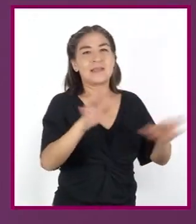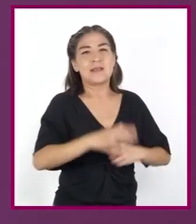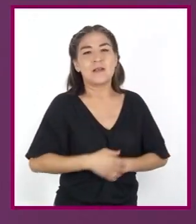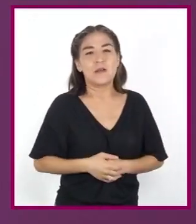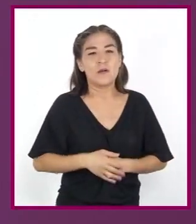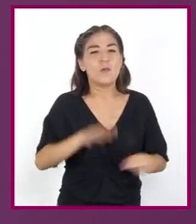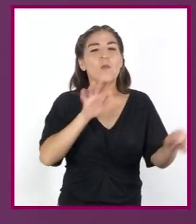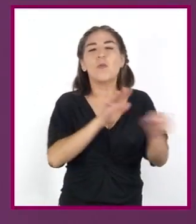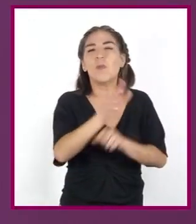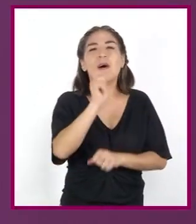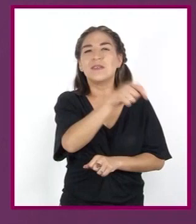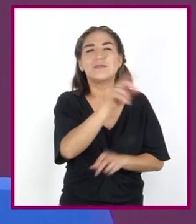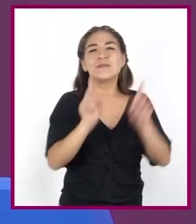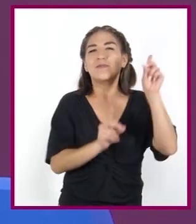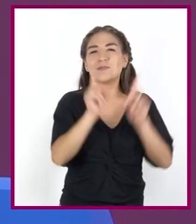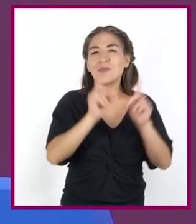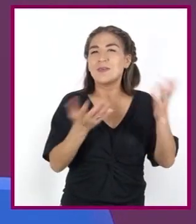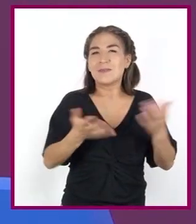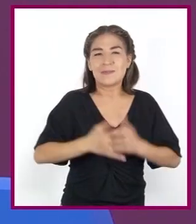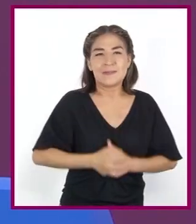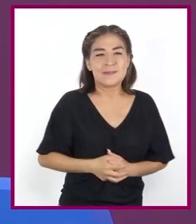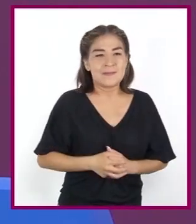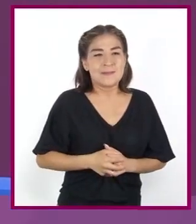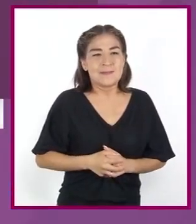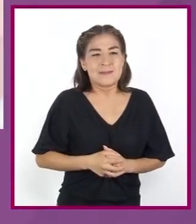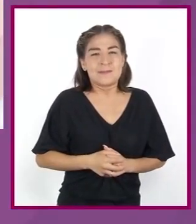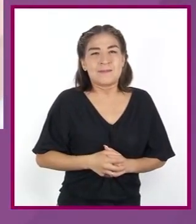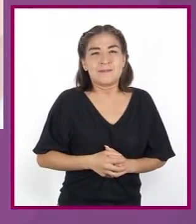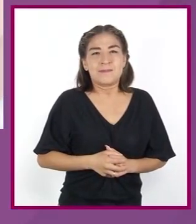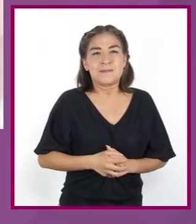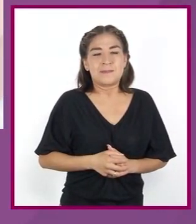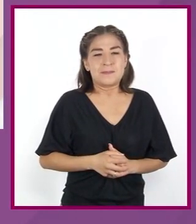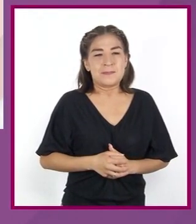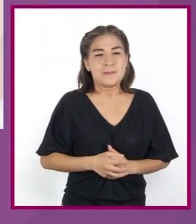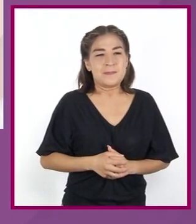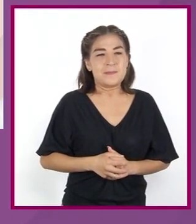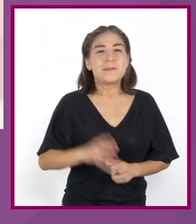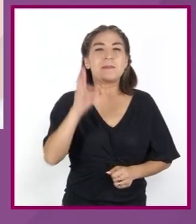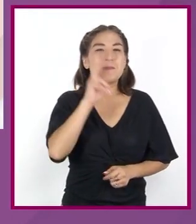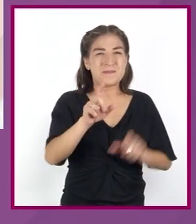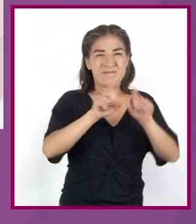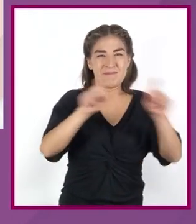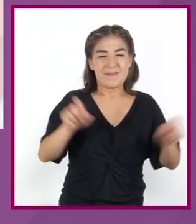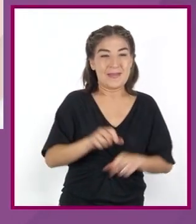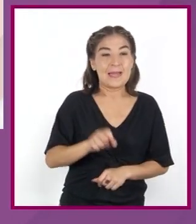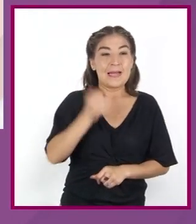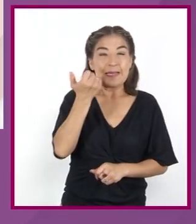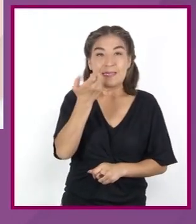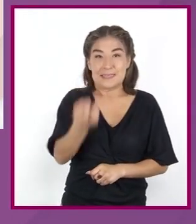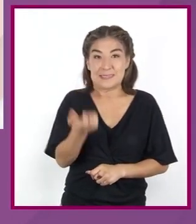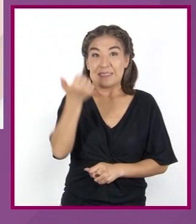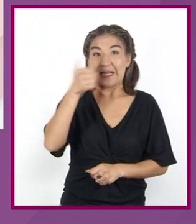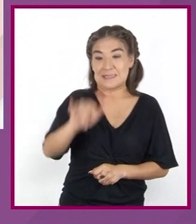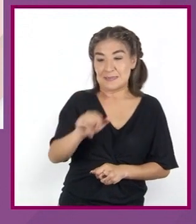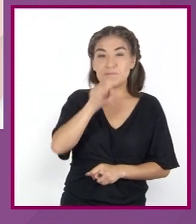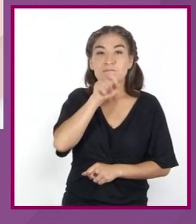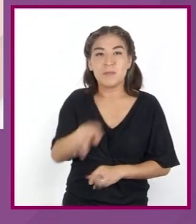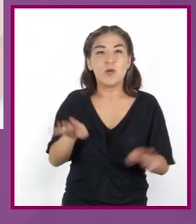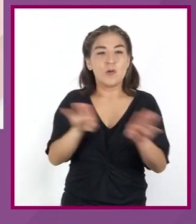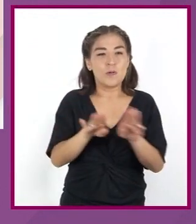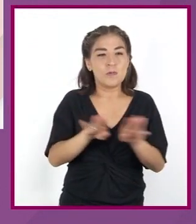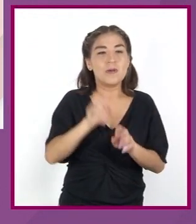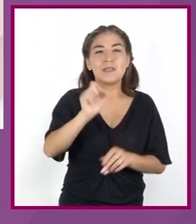cuál fragmento tienes dudas? Bueno, de este. Y asimismo, para que conteste las demandas